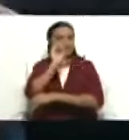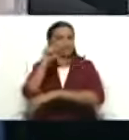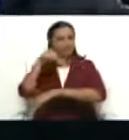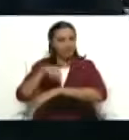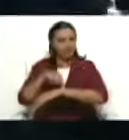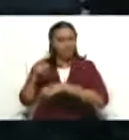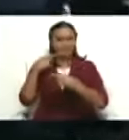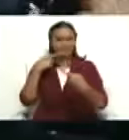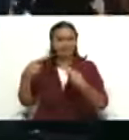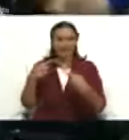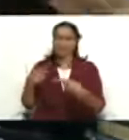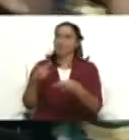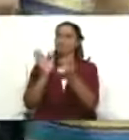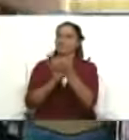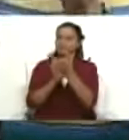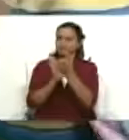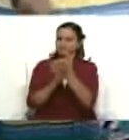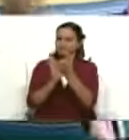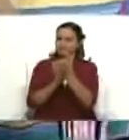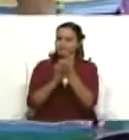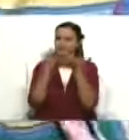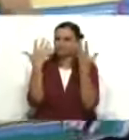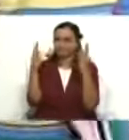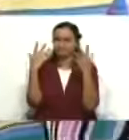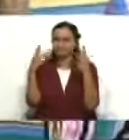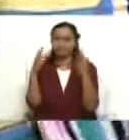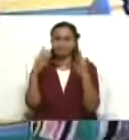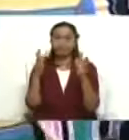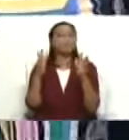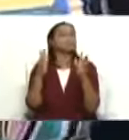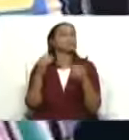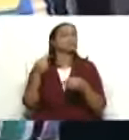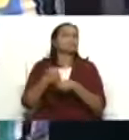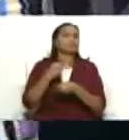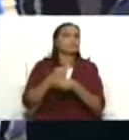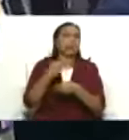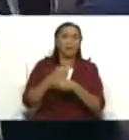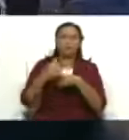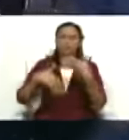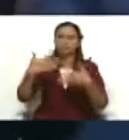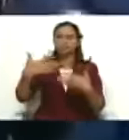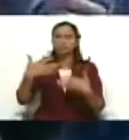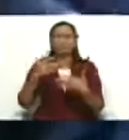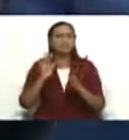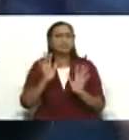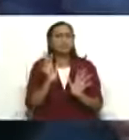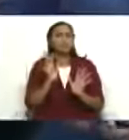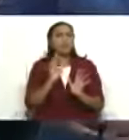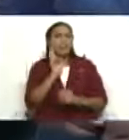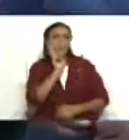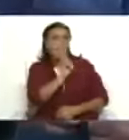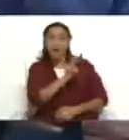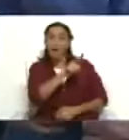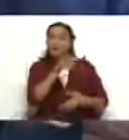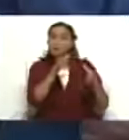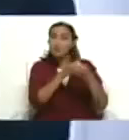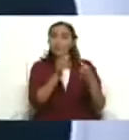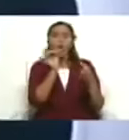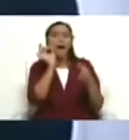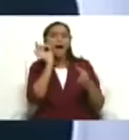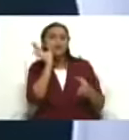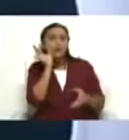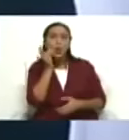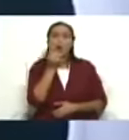trabajó con tesón, sin mirar en ideologías políticas, sin mirar en toldas, sino con